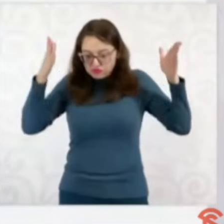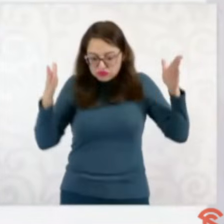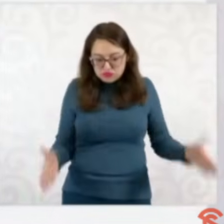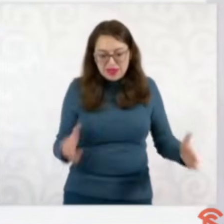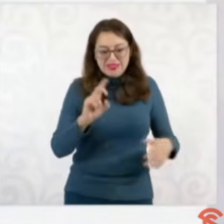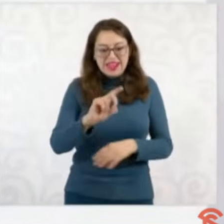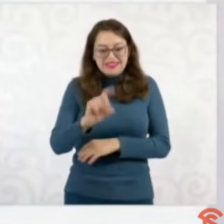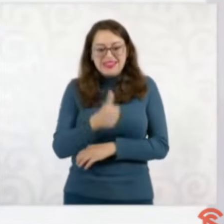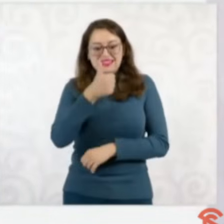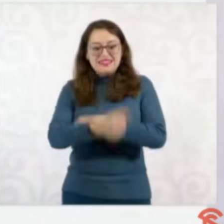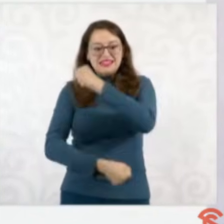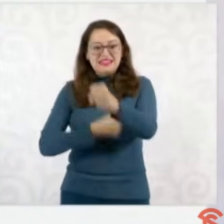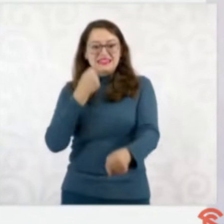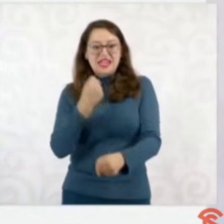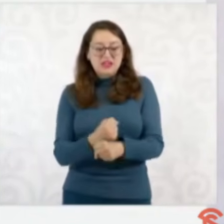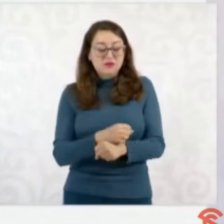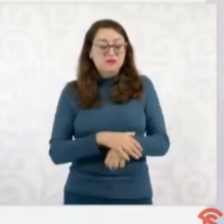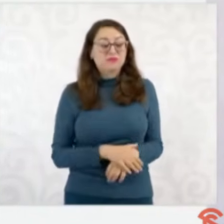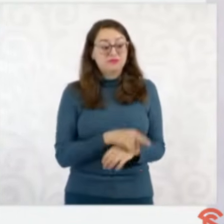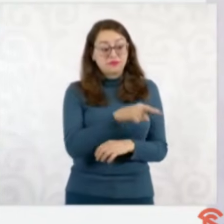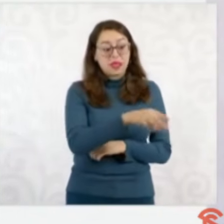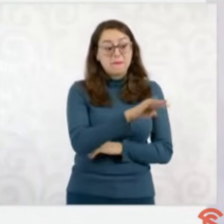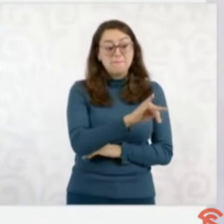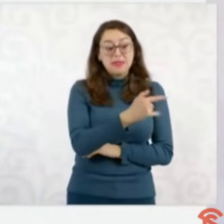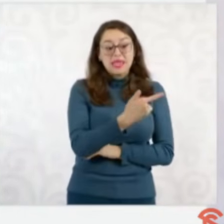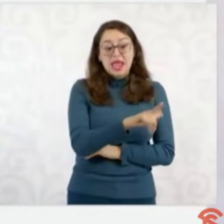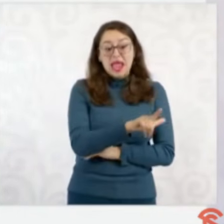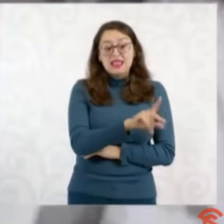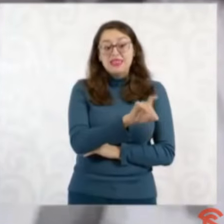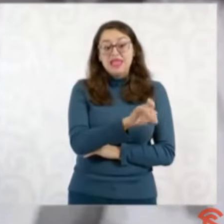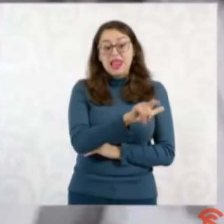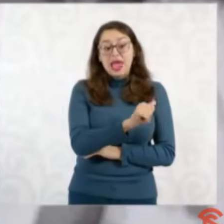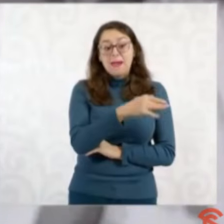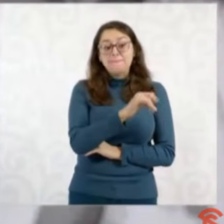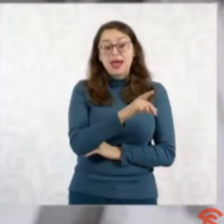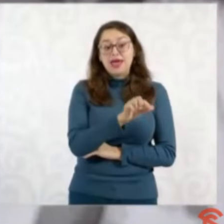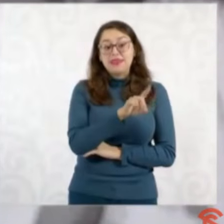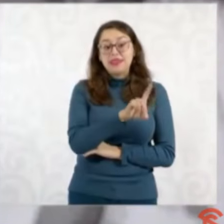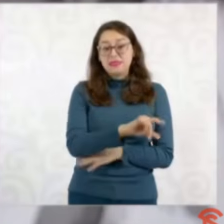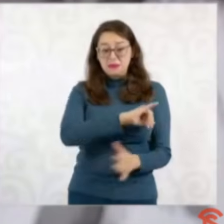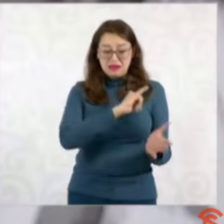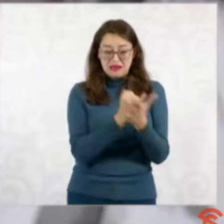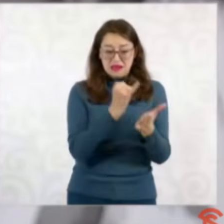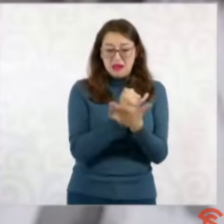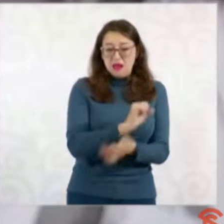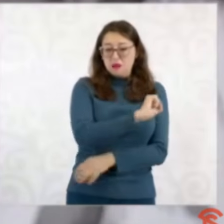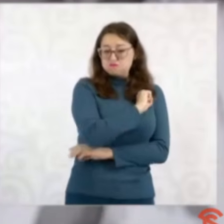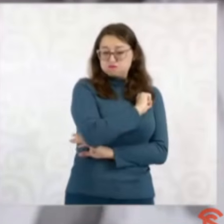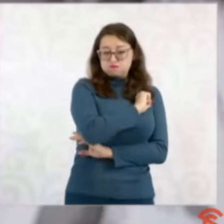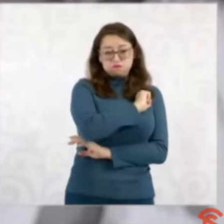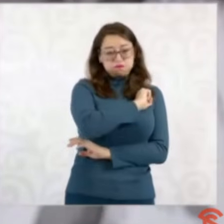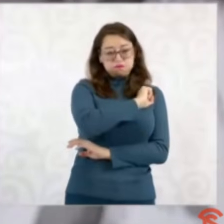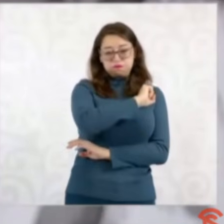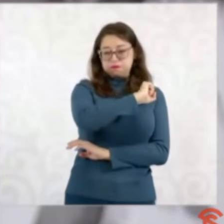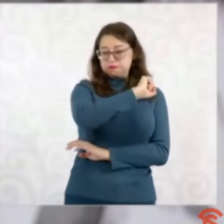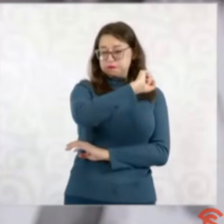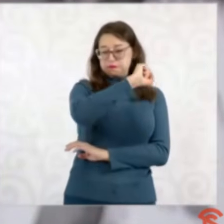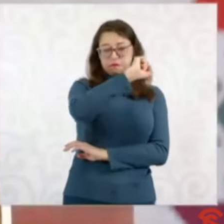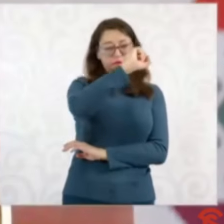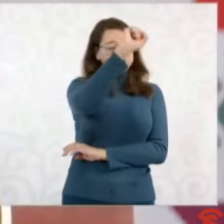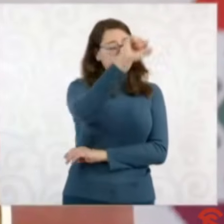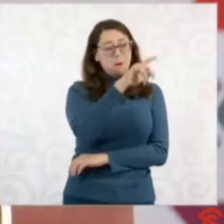habido en la historia del país, caen los salarios a niveles bajísimos porque el salario no aumenta con la